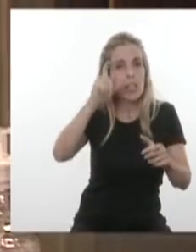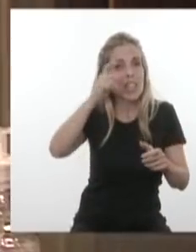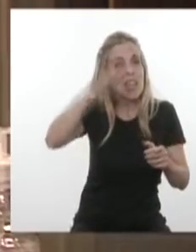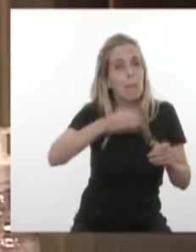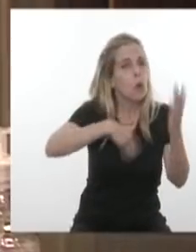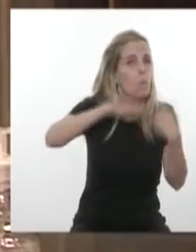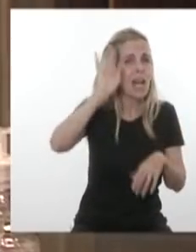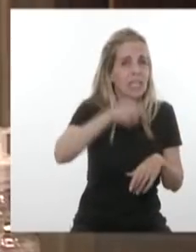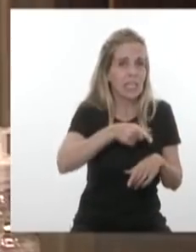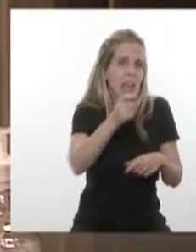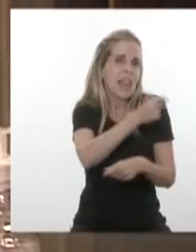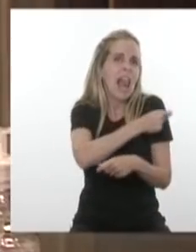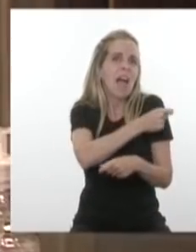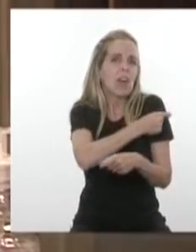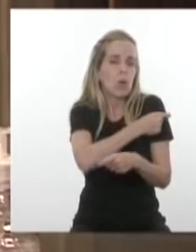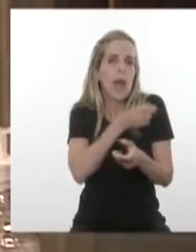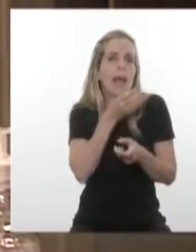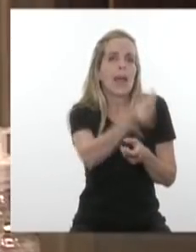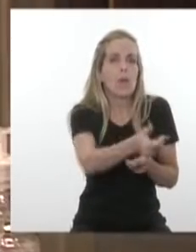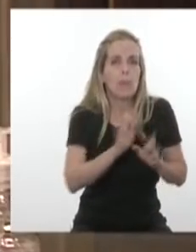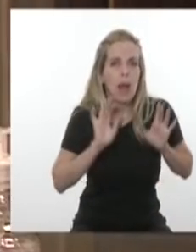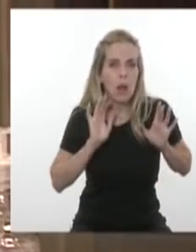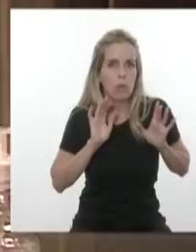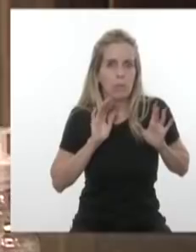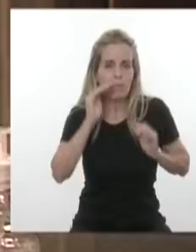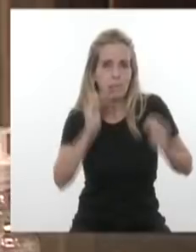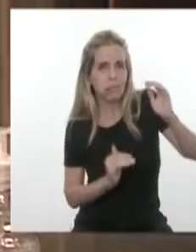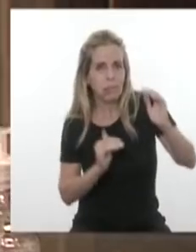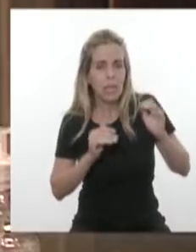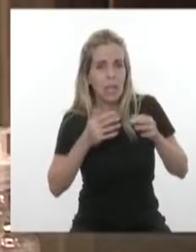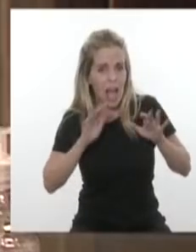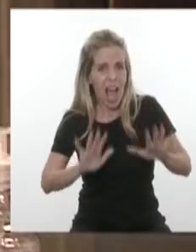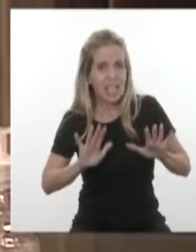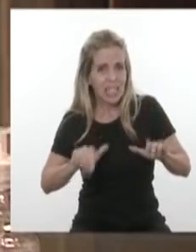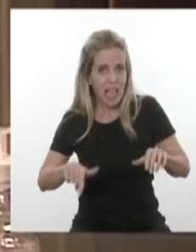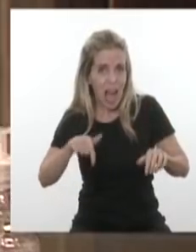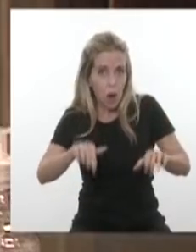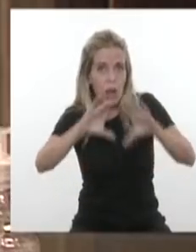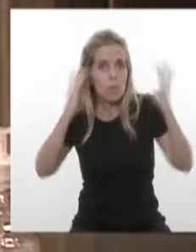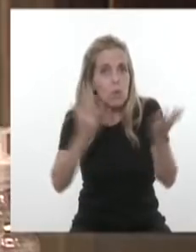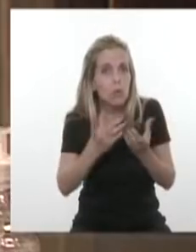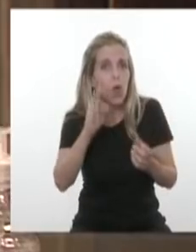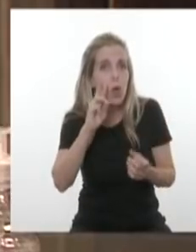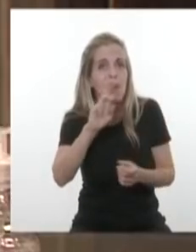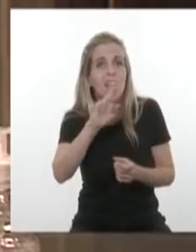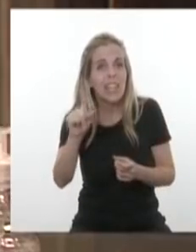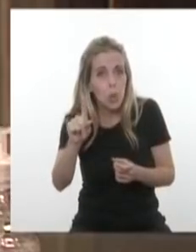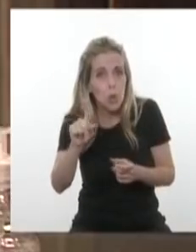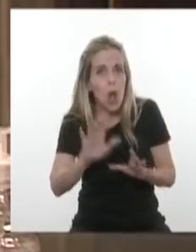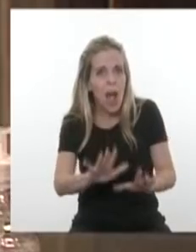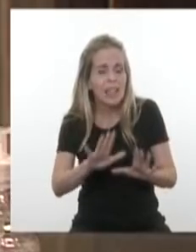compraron esta es la realidad del mundo del 2021 estas es